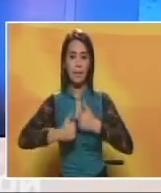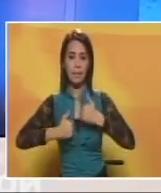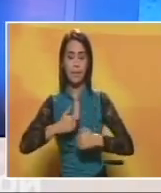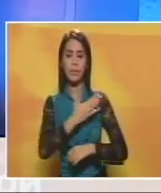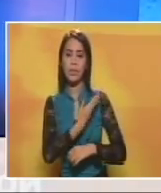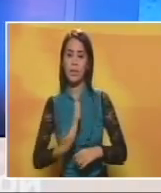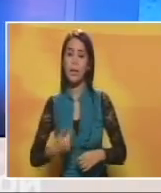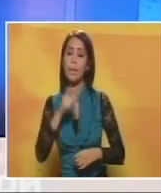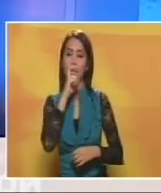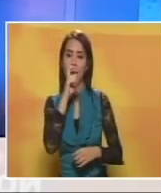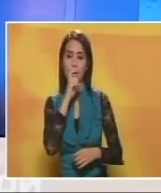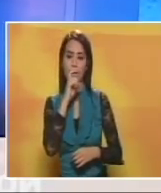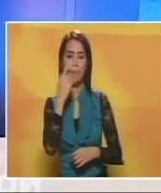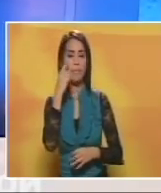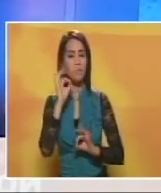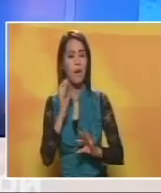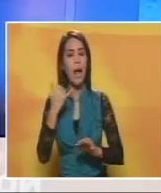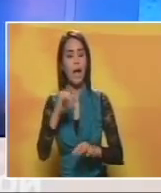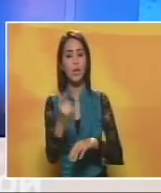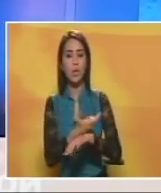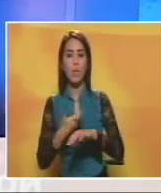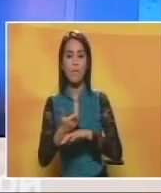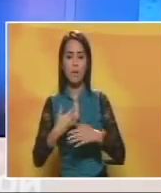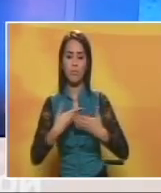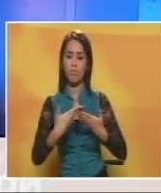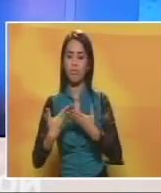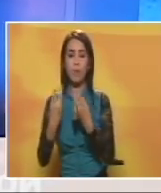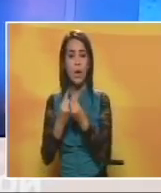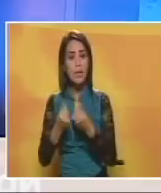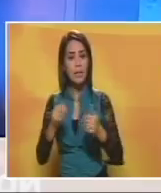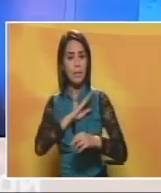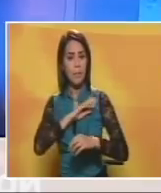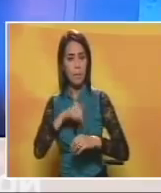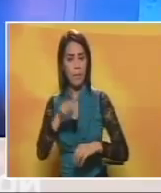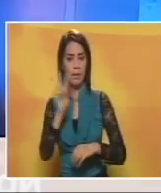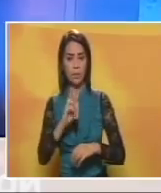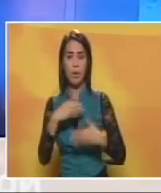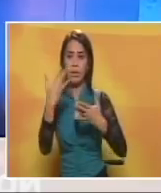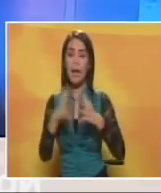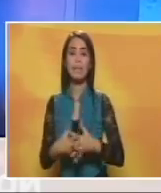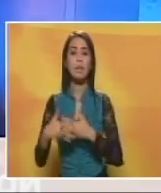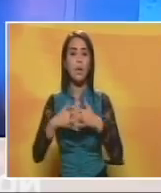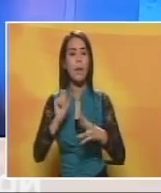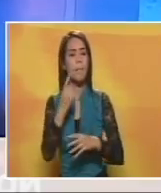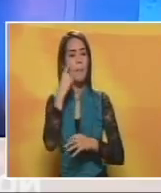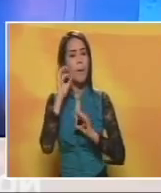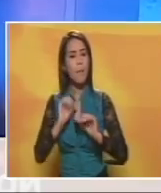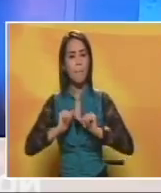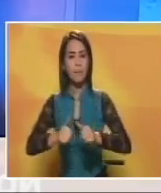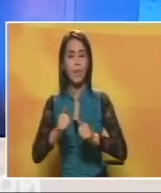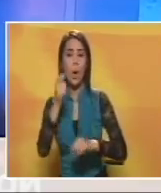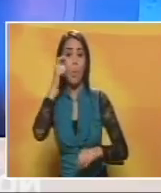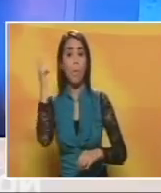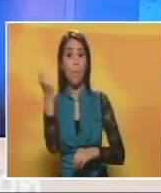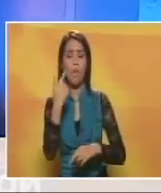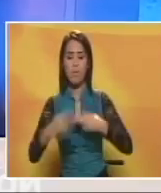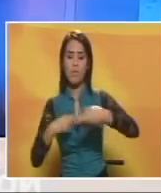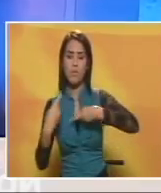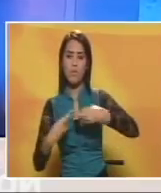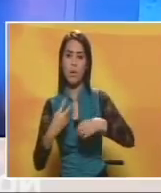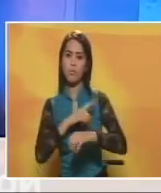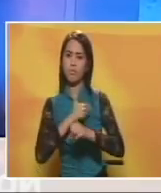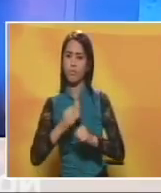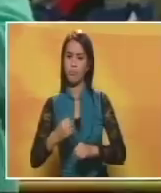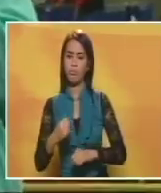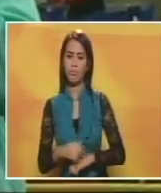Nicolás Maduro, aseguró que si llegase a haber un gobierno que entregue las riquezas de Venezuela a Estados Unidos, él sería el primero en iniciar junto al pueblo una revolución